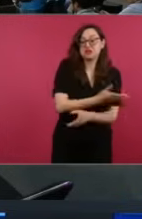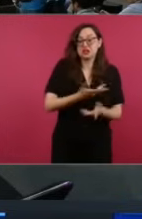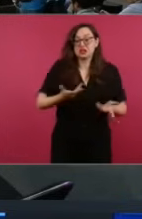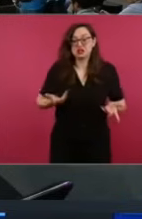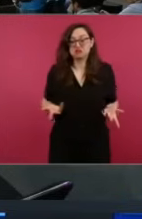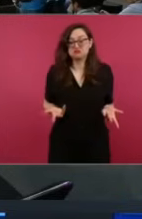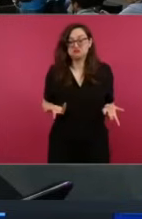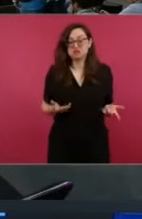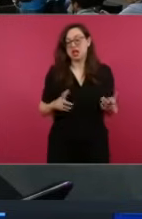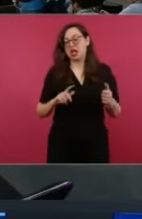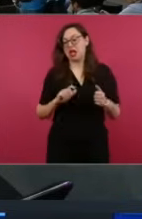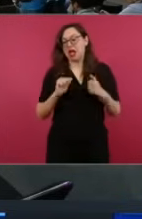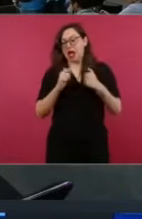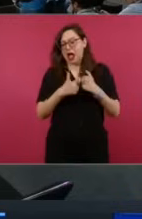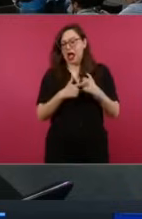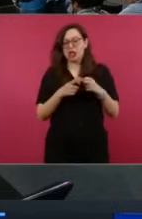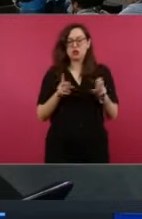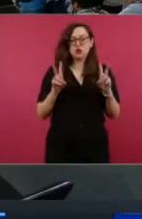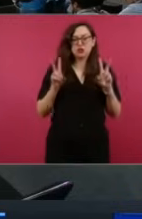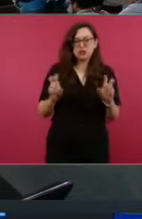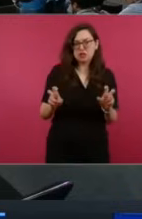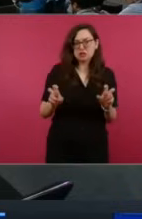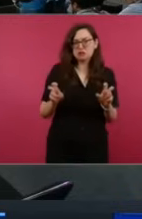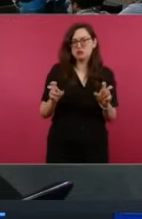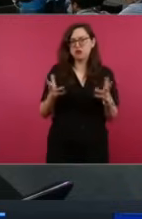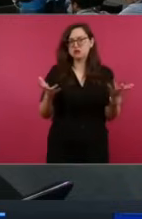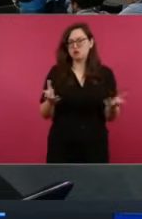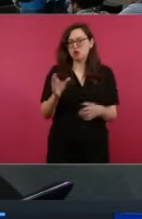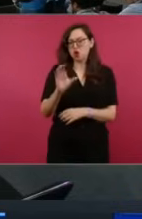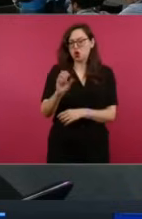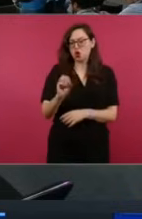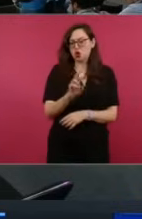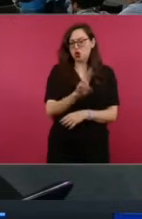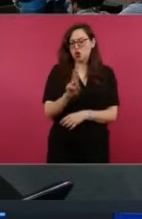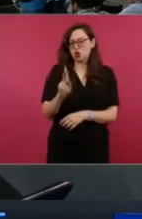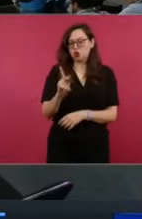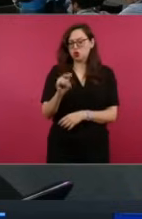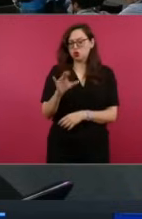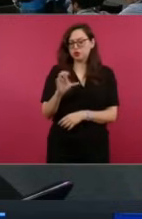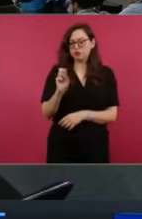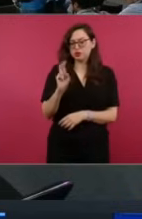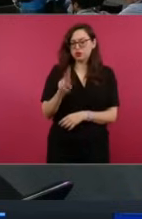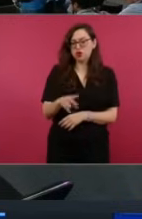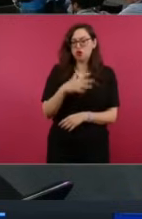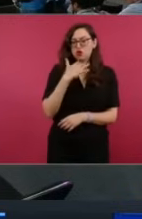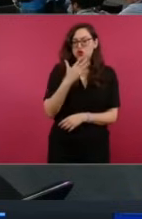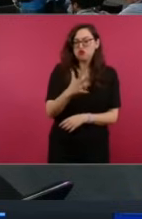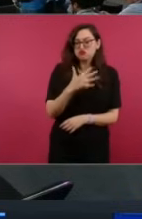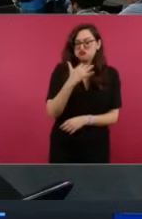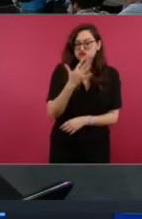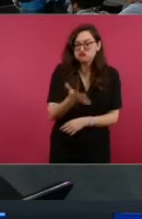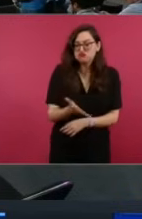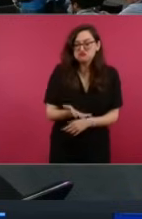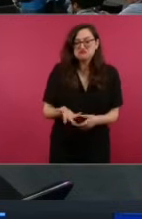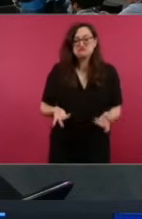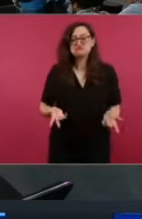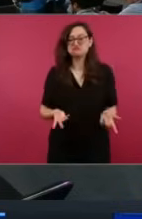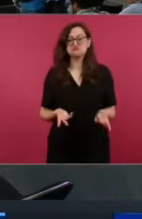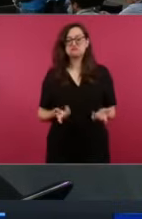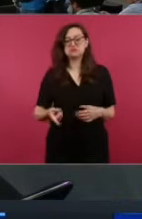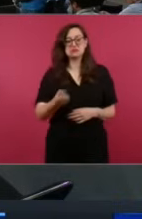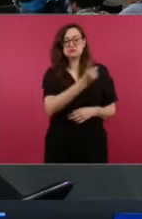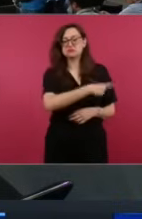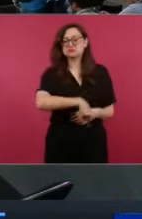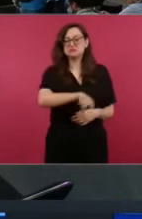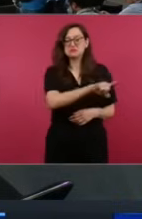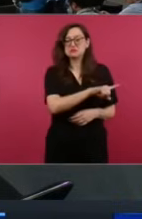que tú vienes a hacer. Porque finalmente a Bloomberg no le interesa gran cosa ya como noticia nacional en Estados Unidos, no